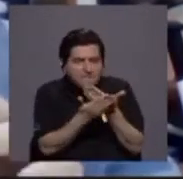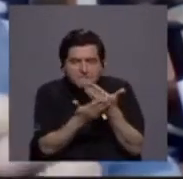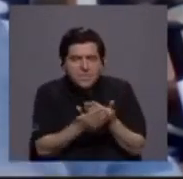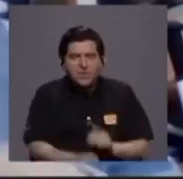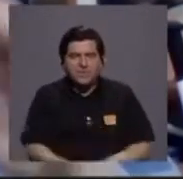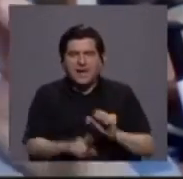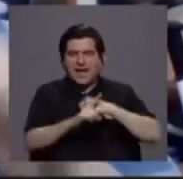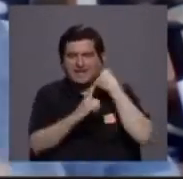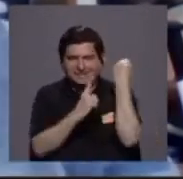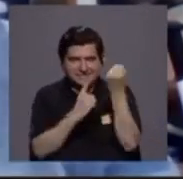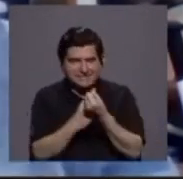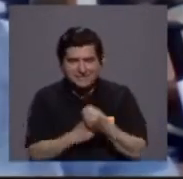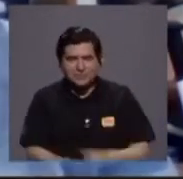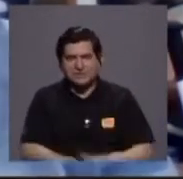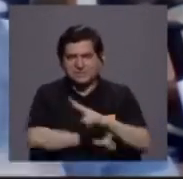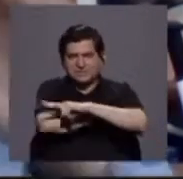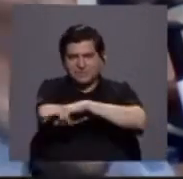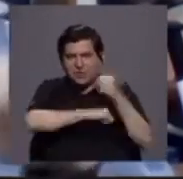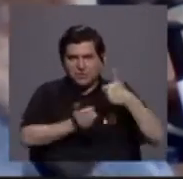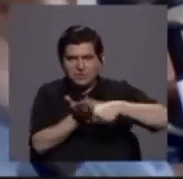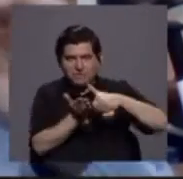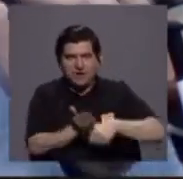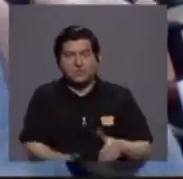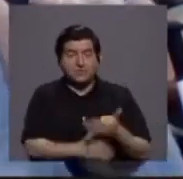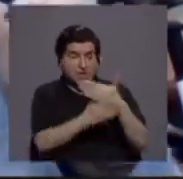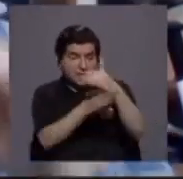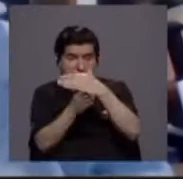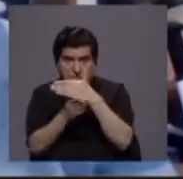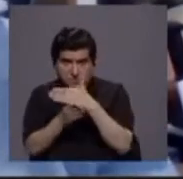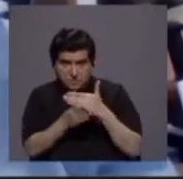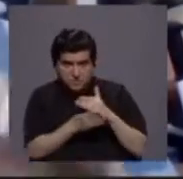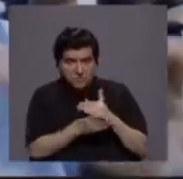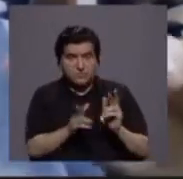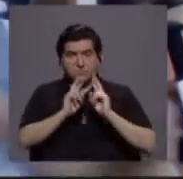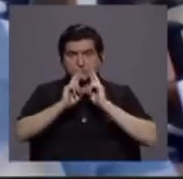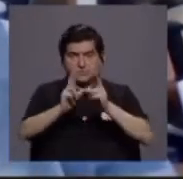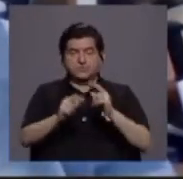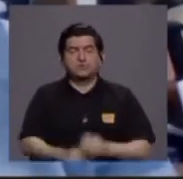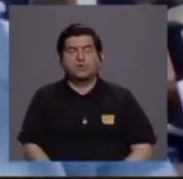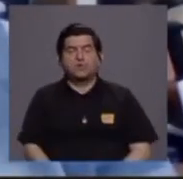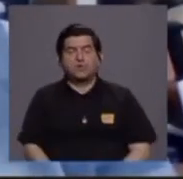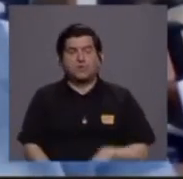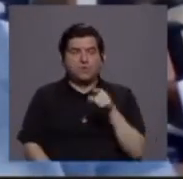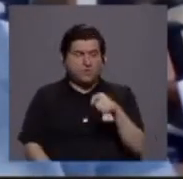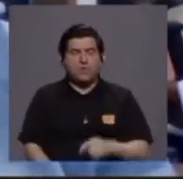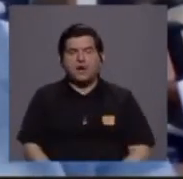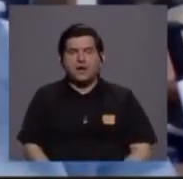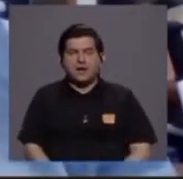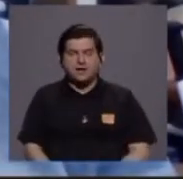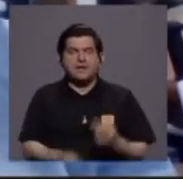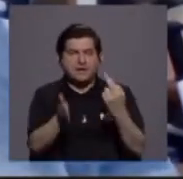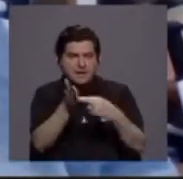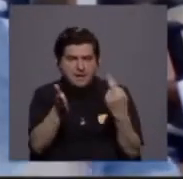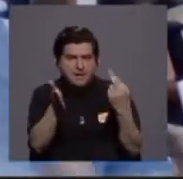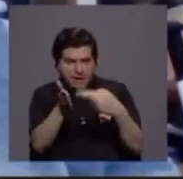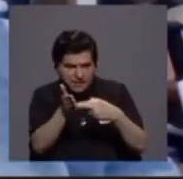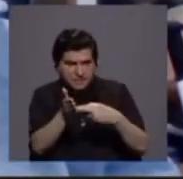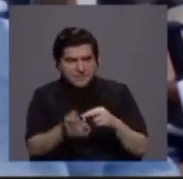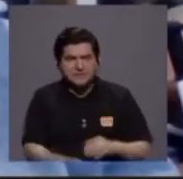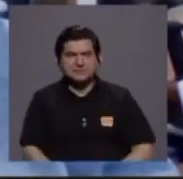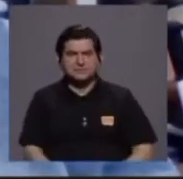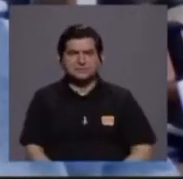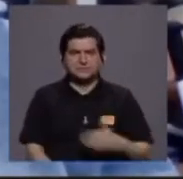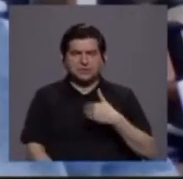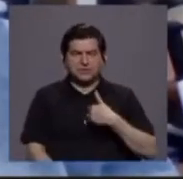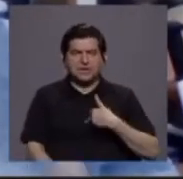de fraude y ver si los resultados, la distribución de los resultados, la frecuencia relativa de